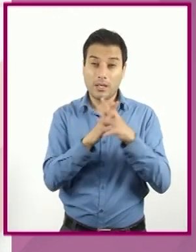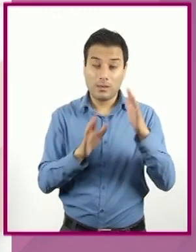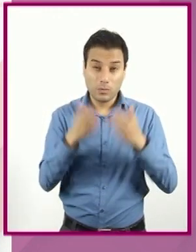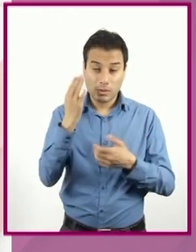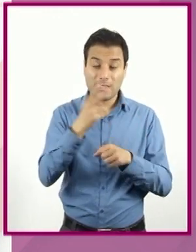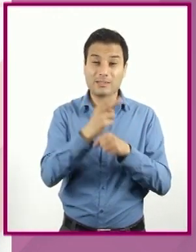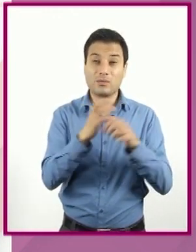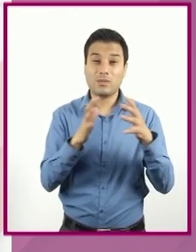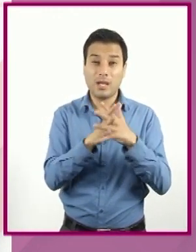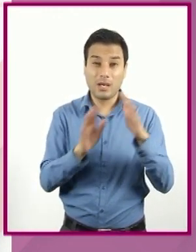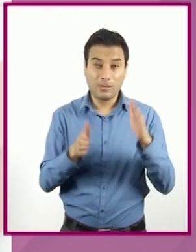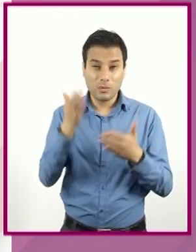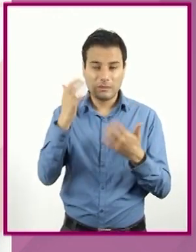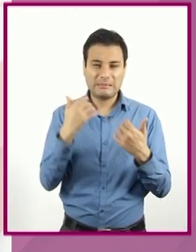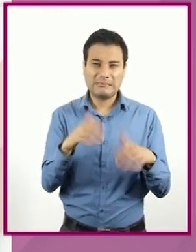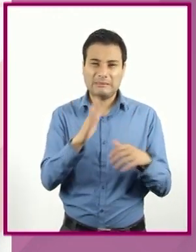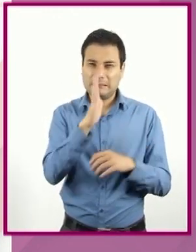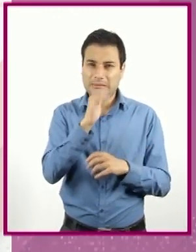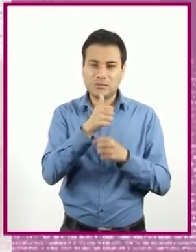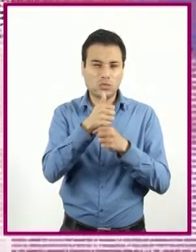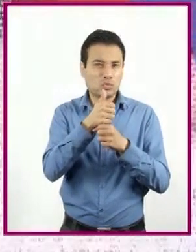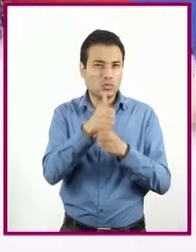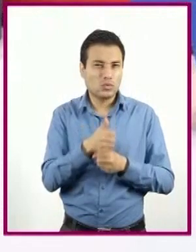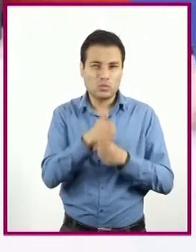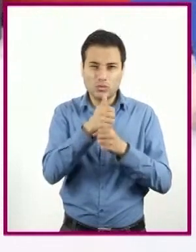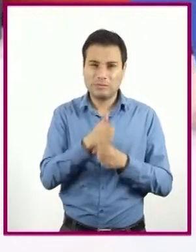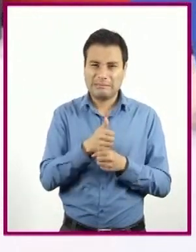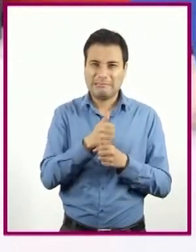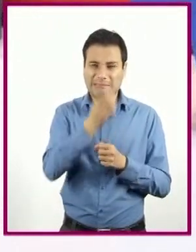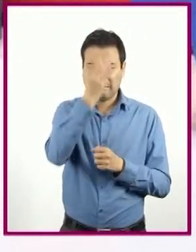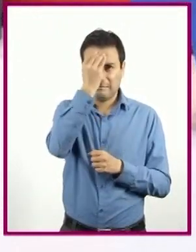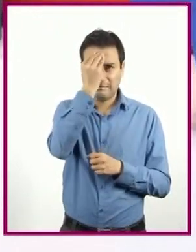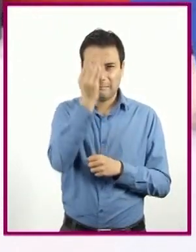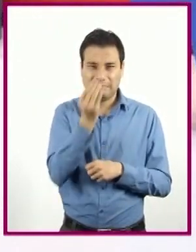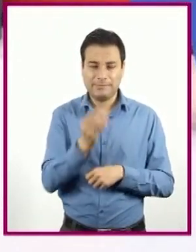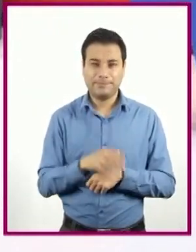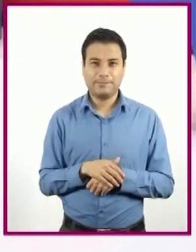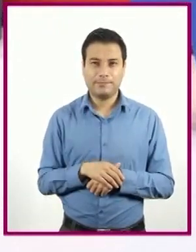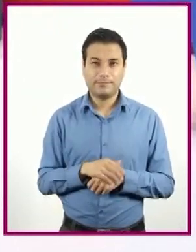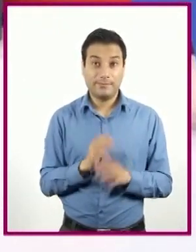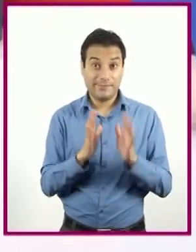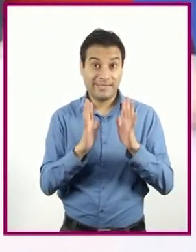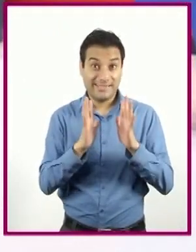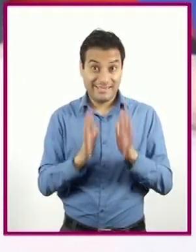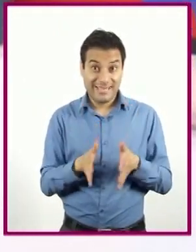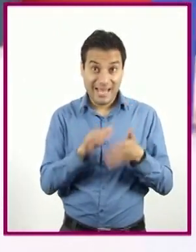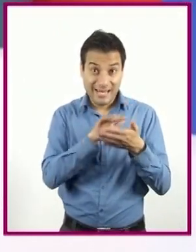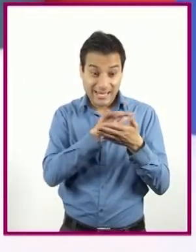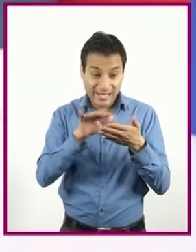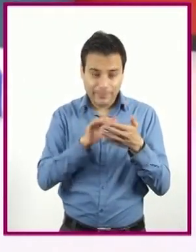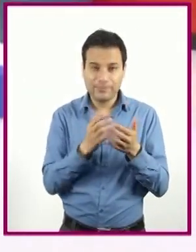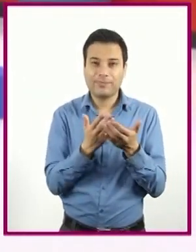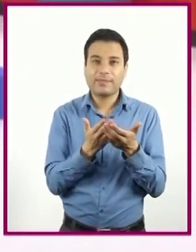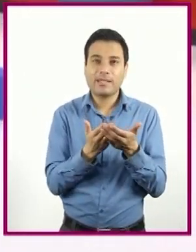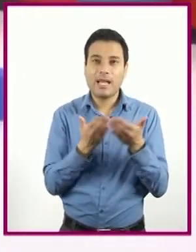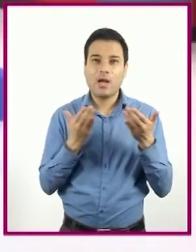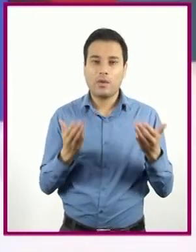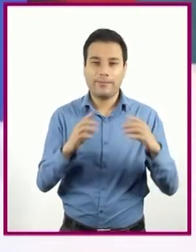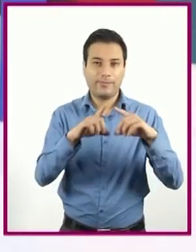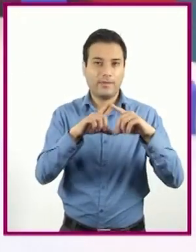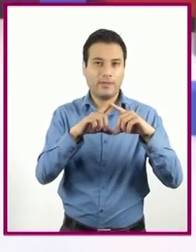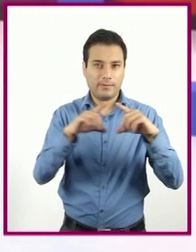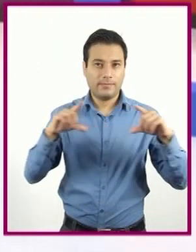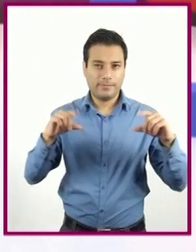infligido a la humanidad sufrimientos indecibles. Ya que leímos los textos, vamos a elaborar las fichas de